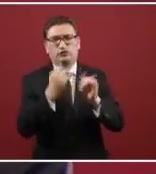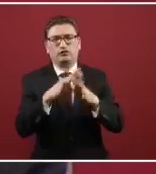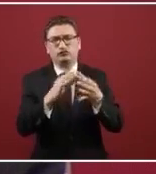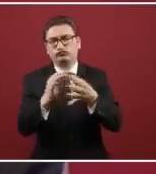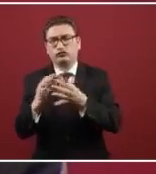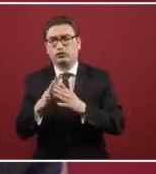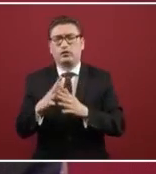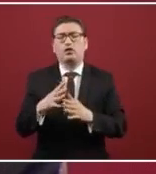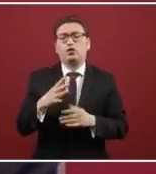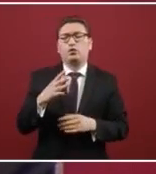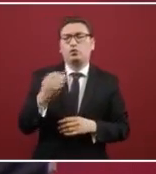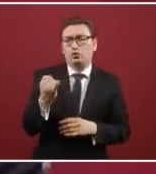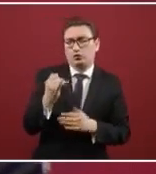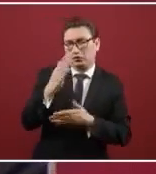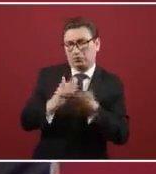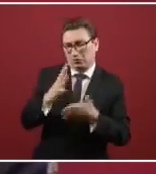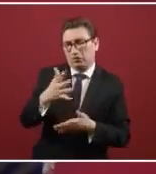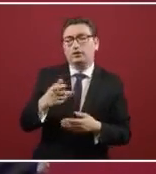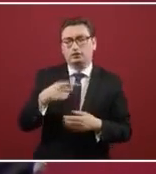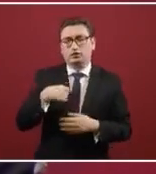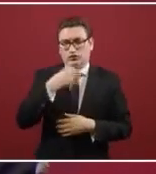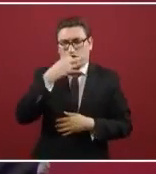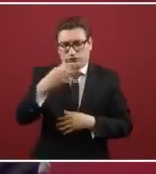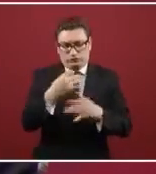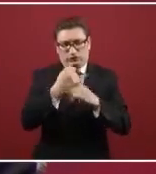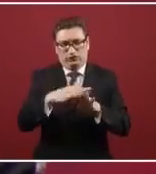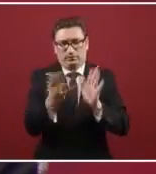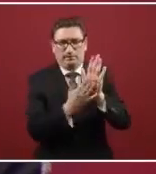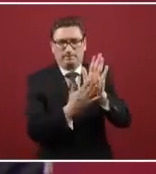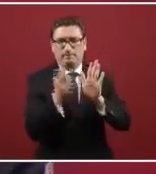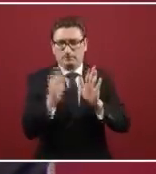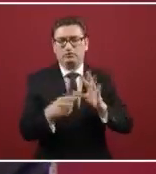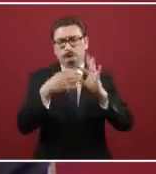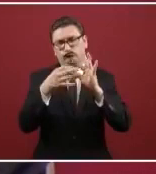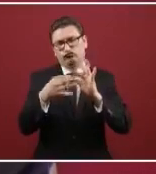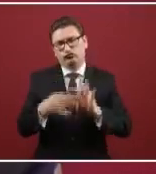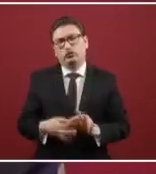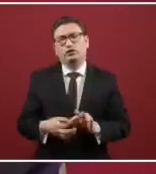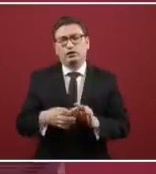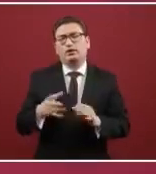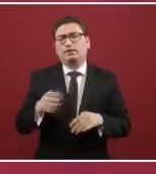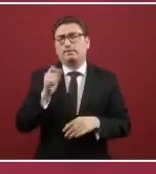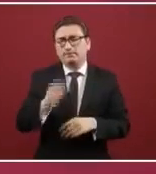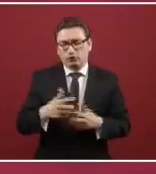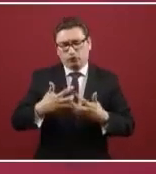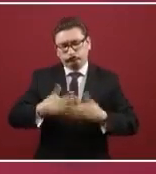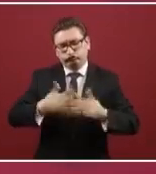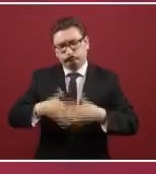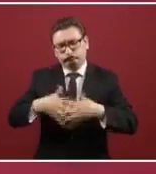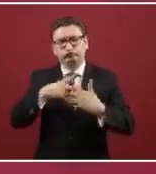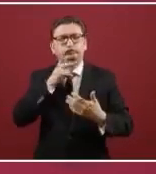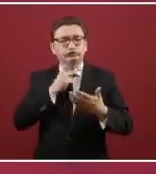para mediados de junio y voy a hablar sobre este tema, de cuánto ha aumentado la producción en